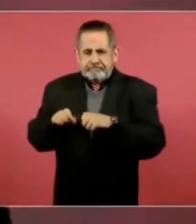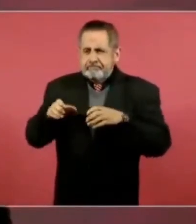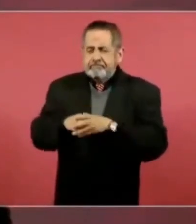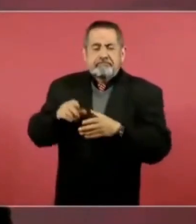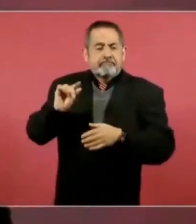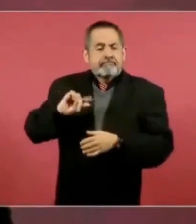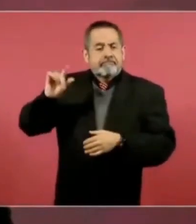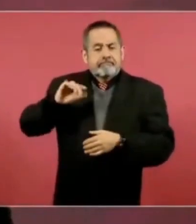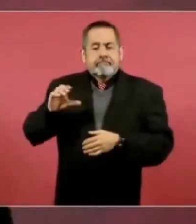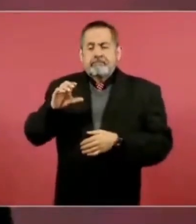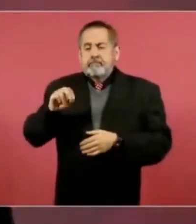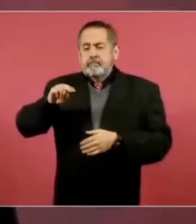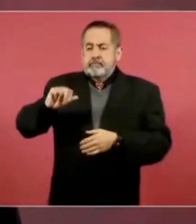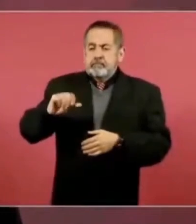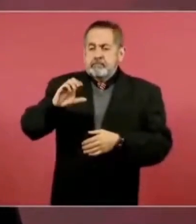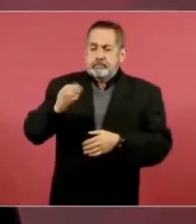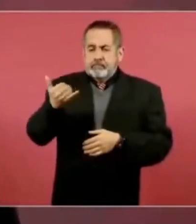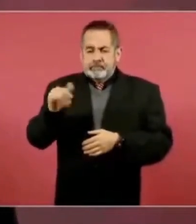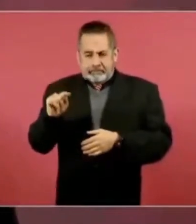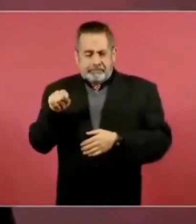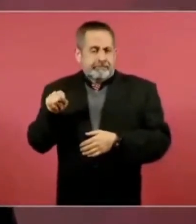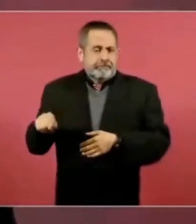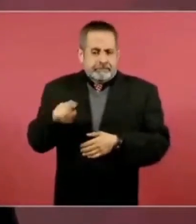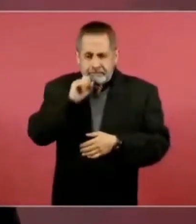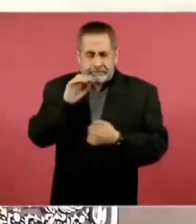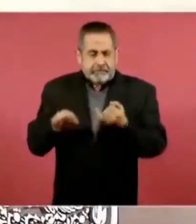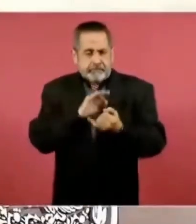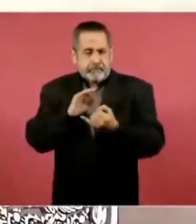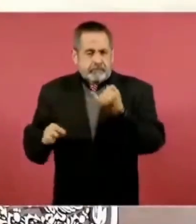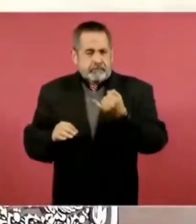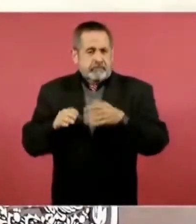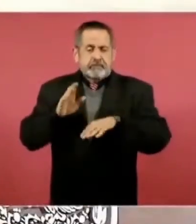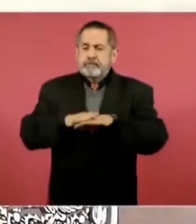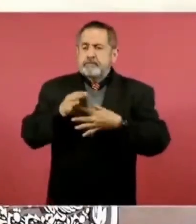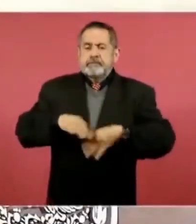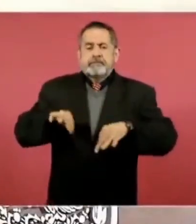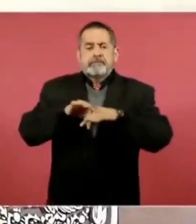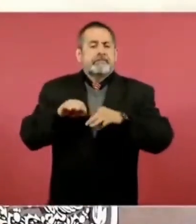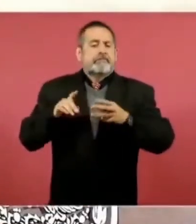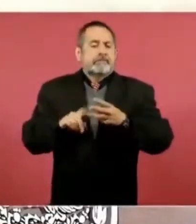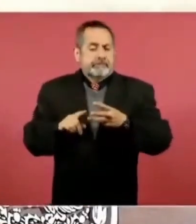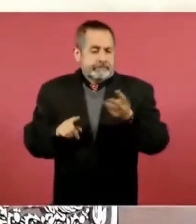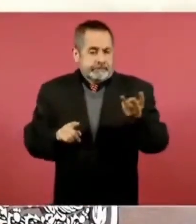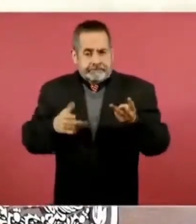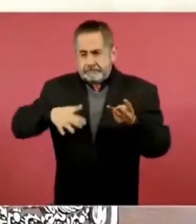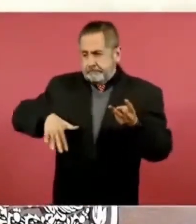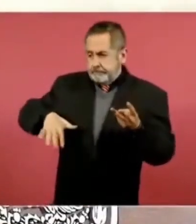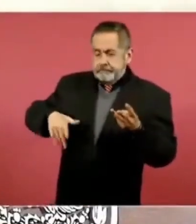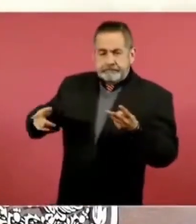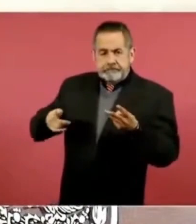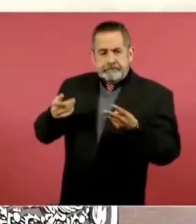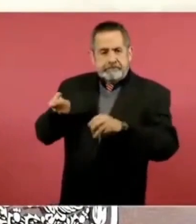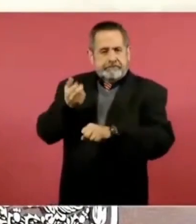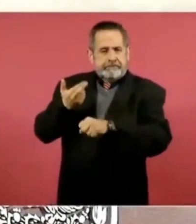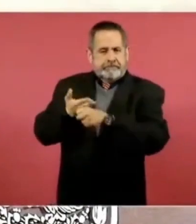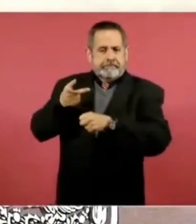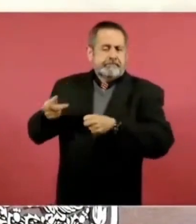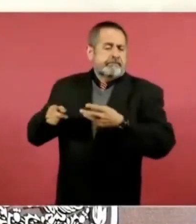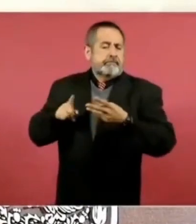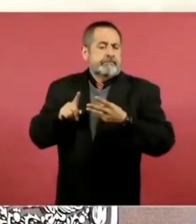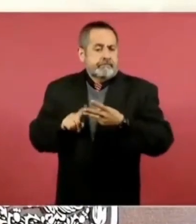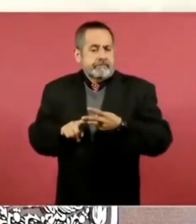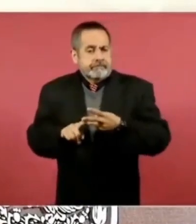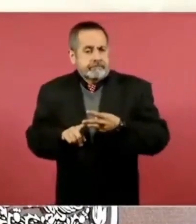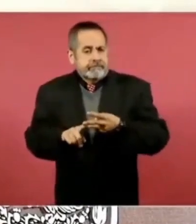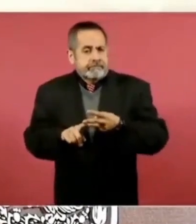especialistas de CONACYT. Y por último, y el más importante, como ya lo dijo la señora secretaria,